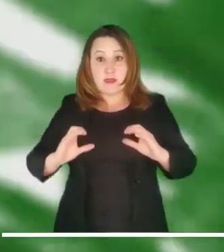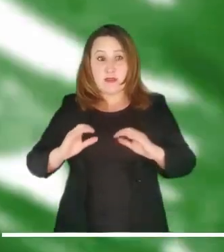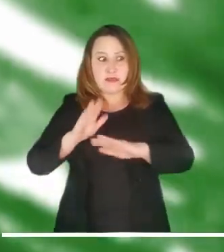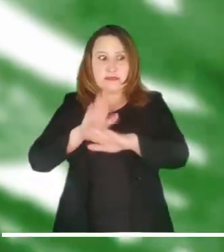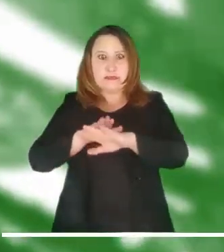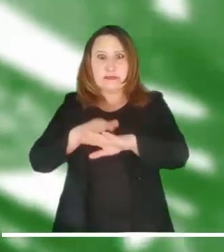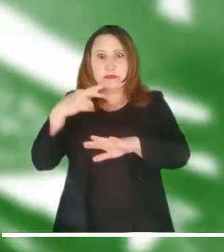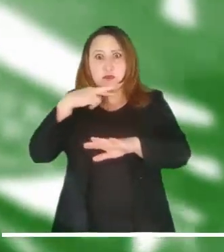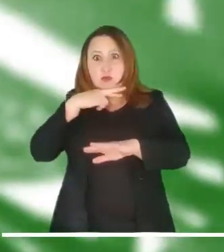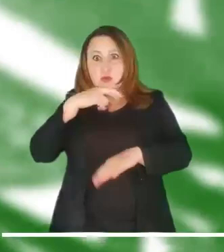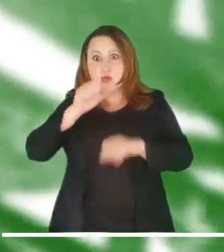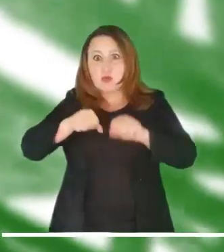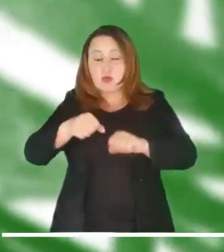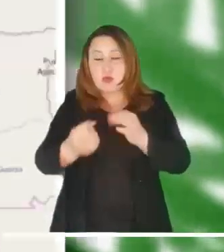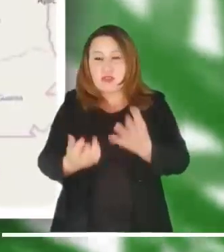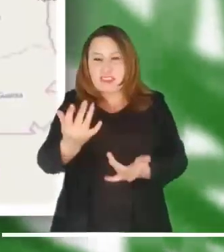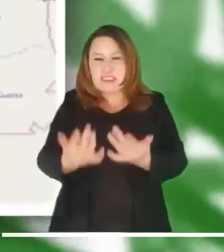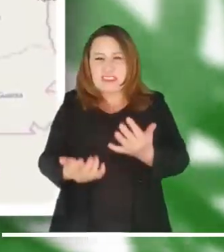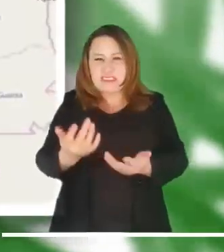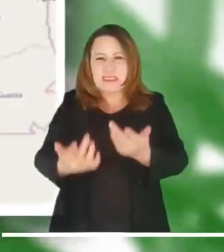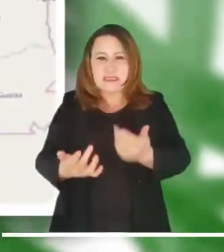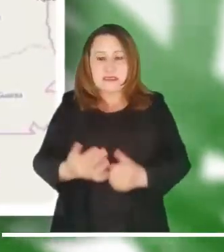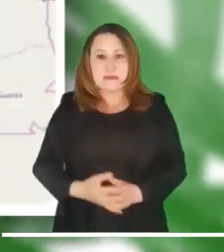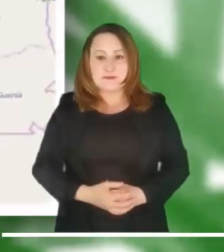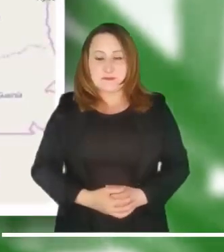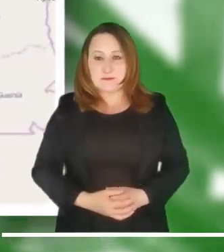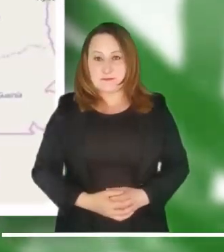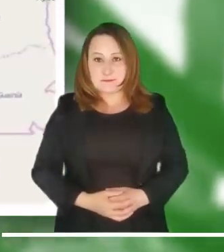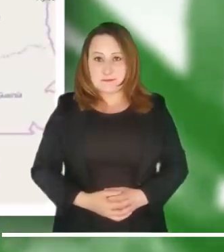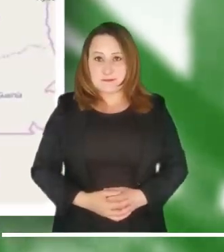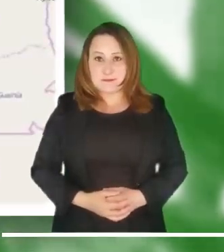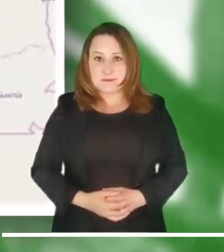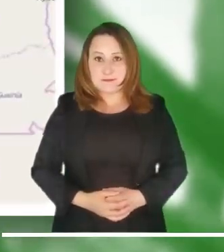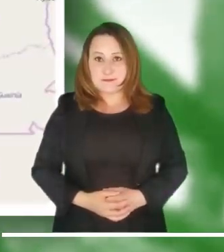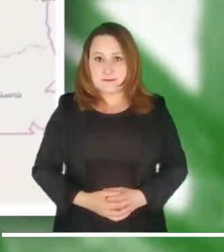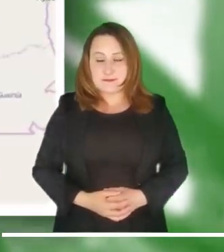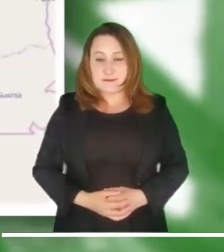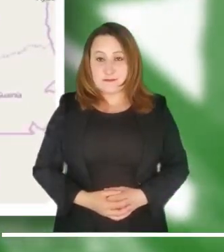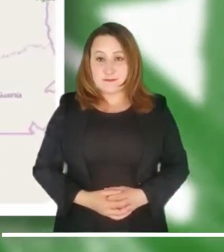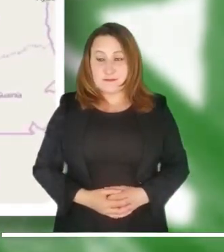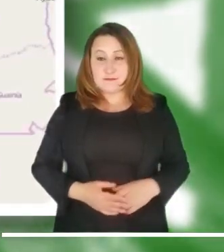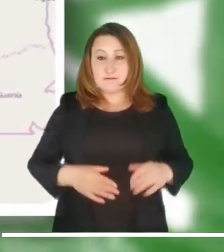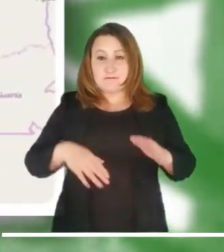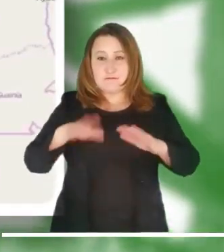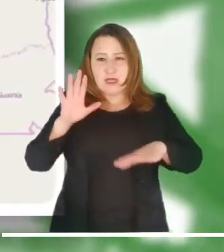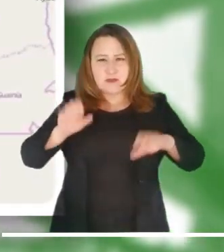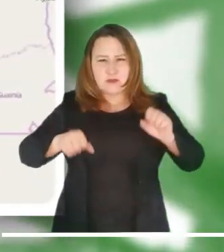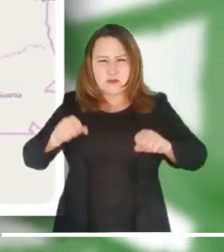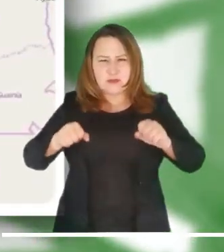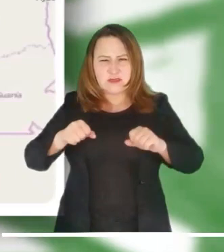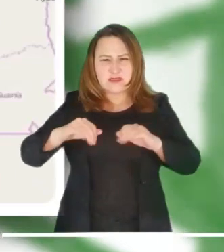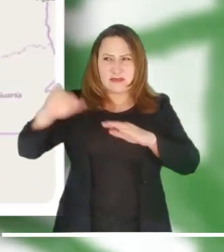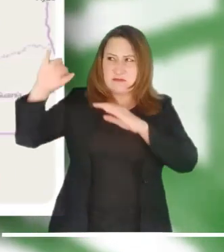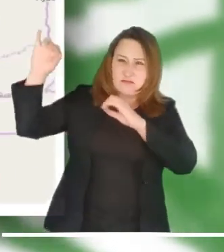el Caribe, Chocó, los Andes, la Orinoquía y Caquetá, se activa la alerta roja debido a posibles incendios.